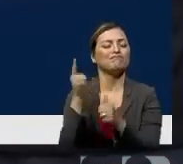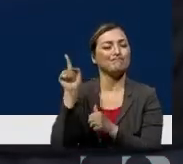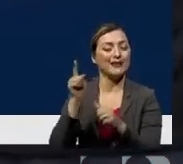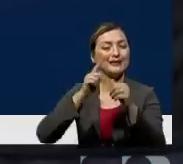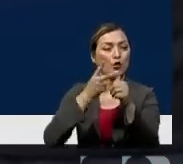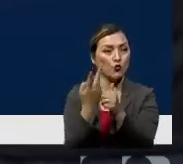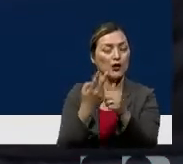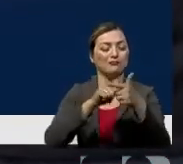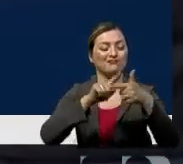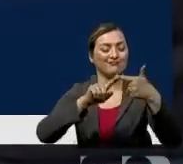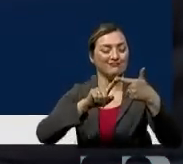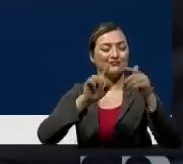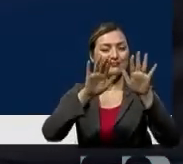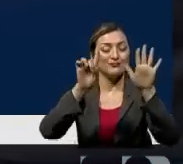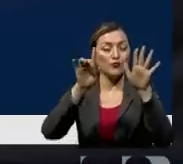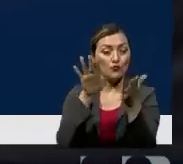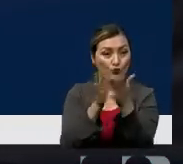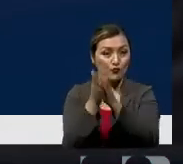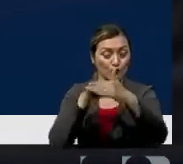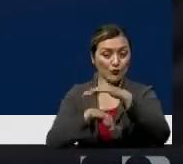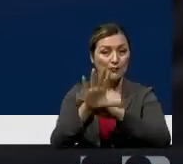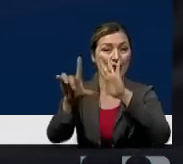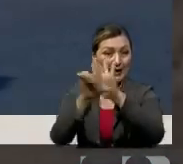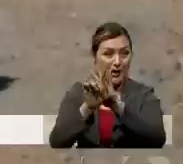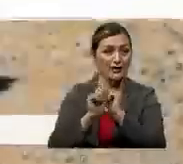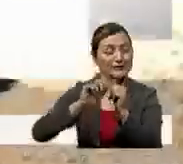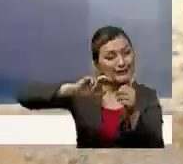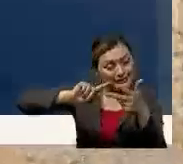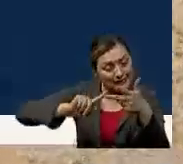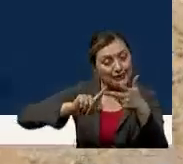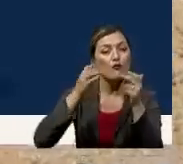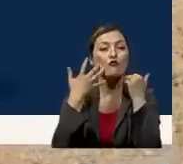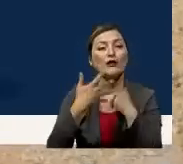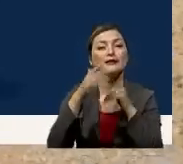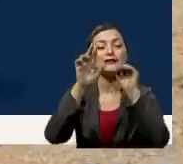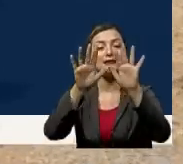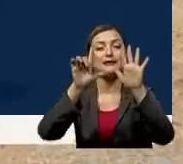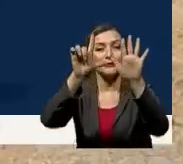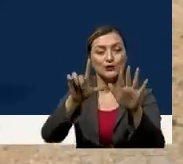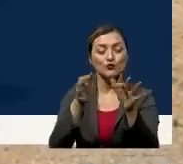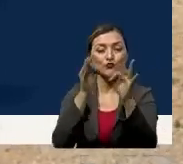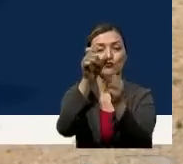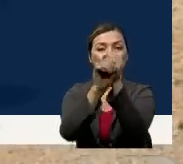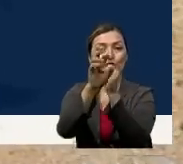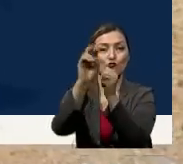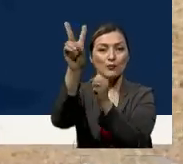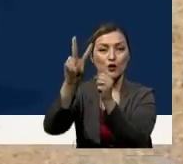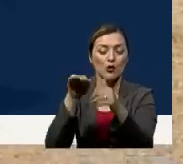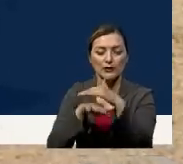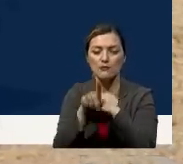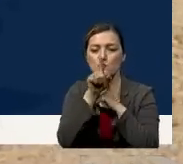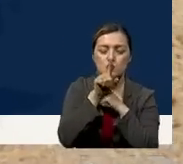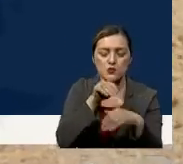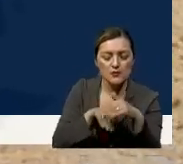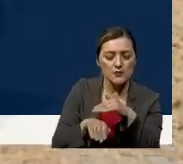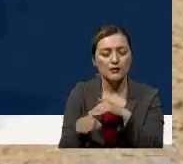16 de noviembre para todos los extranjeros que ingresaron de forma regular. Y la tercera el 17 de febrero de 2023 para venezolanos que ingresaron